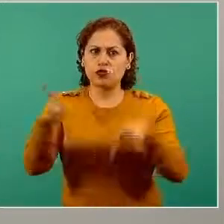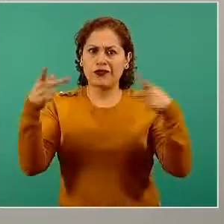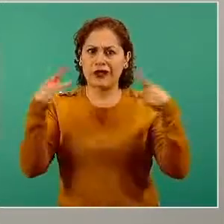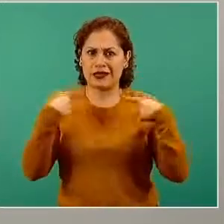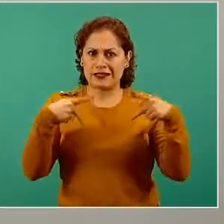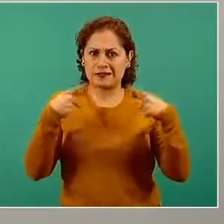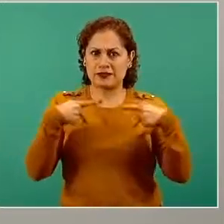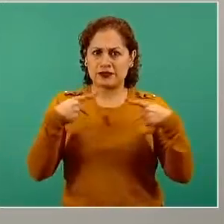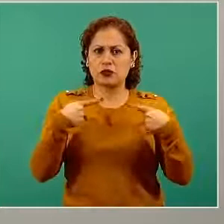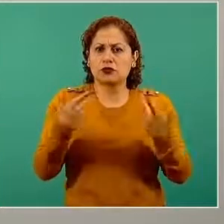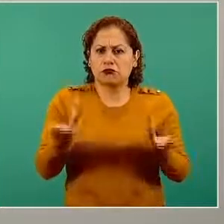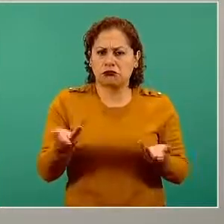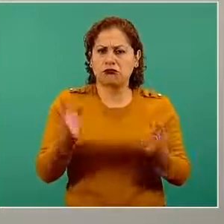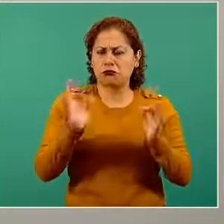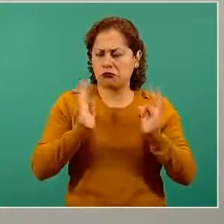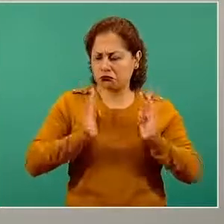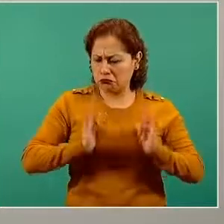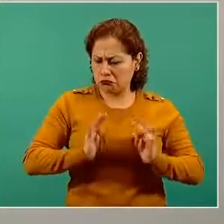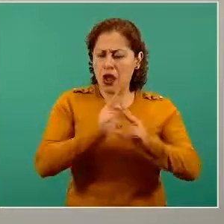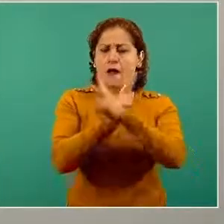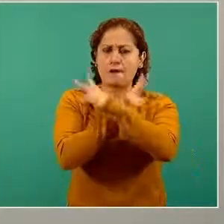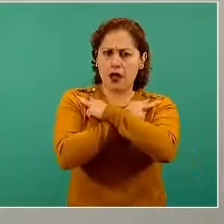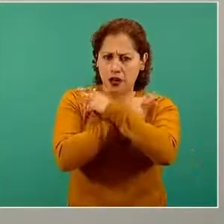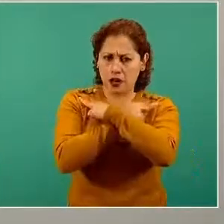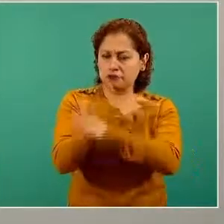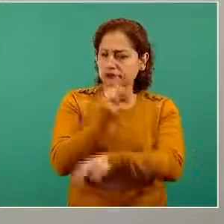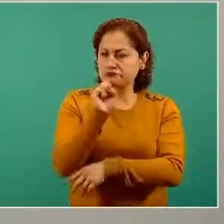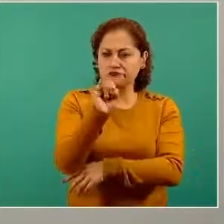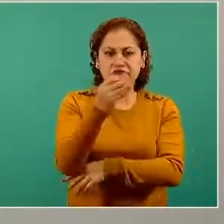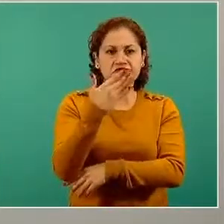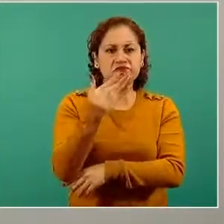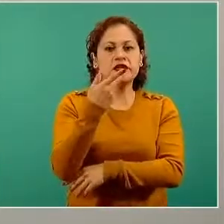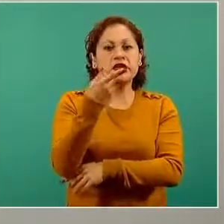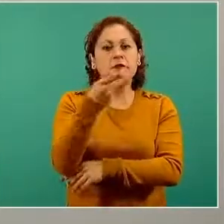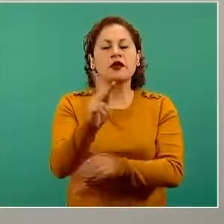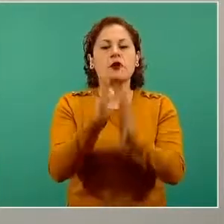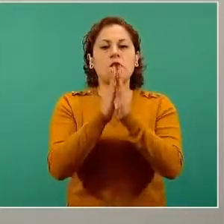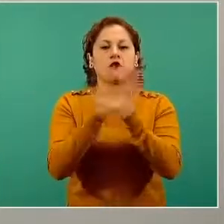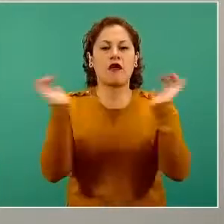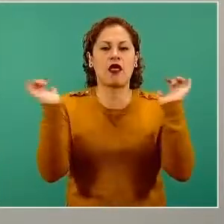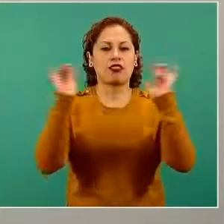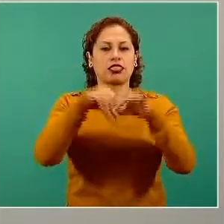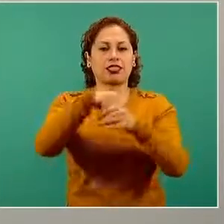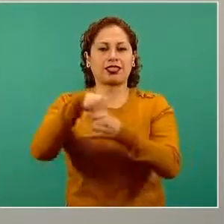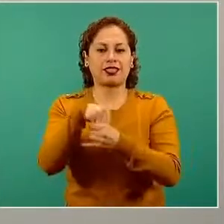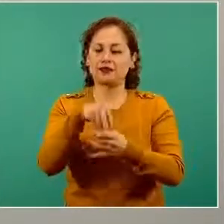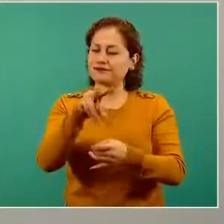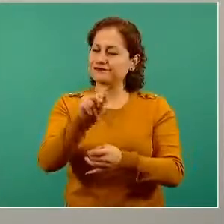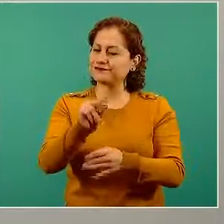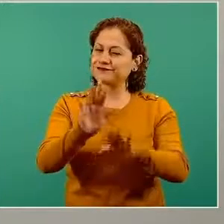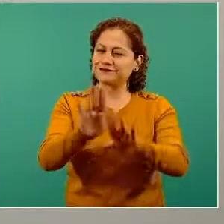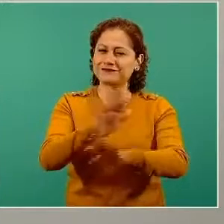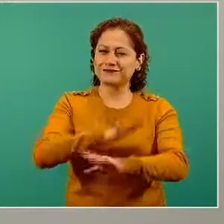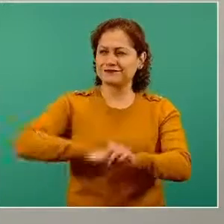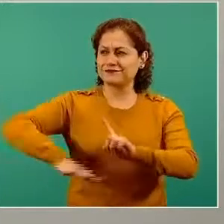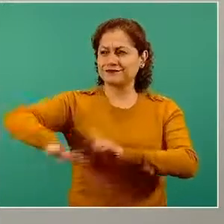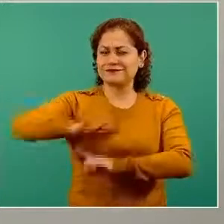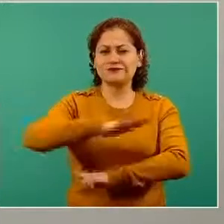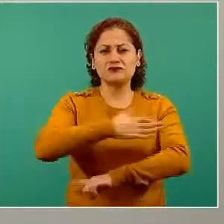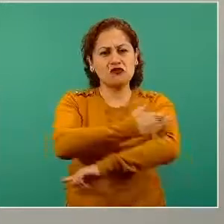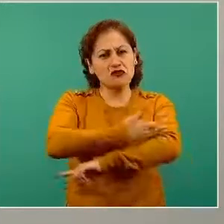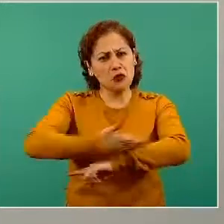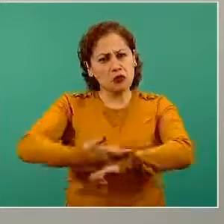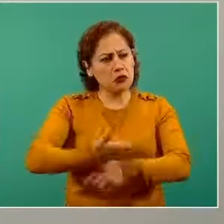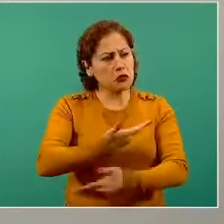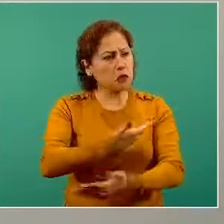a mantener o tener una Semana Santa tranquila, sobre todo de convivencia en el entorno familiar, en